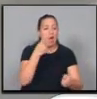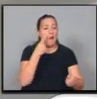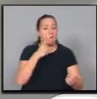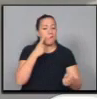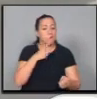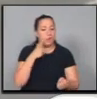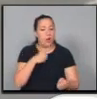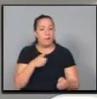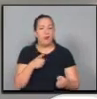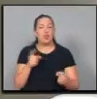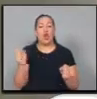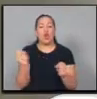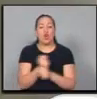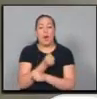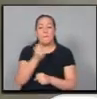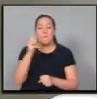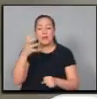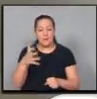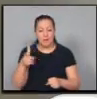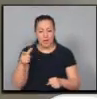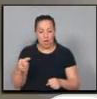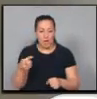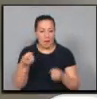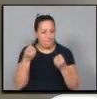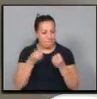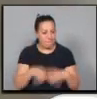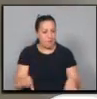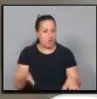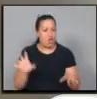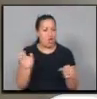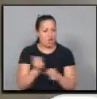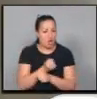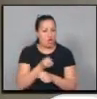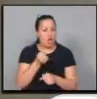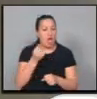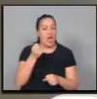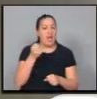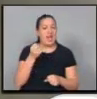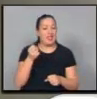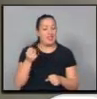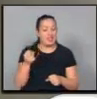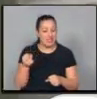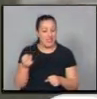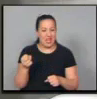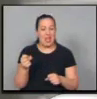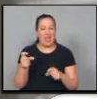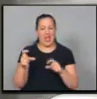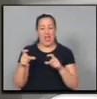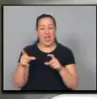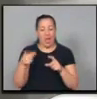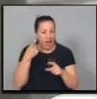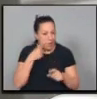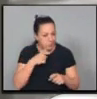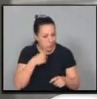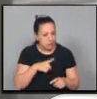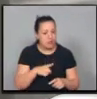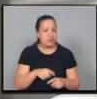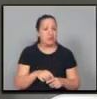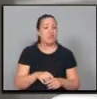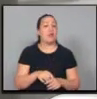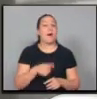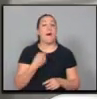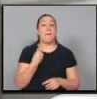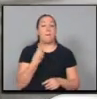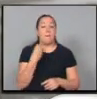La maniobra que inicia todo, la rotura del espejito. Sí. ¿Fue una maniobra intencional? Porque viendo el